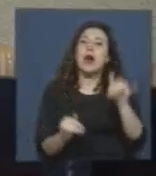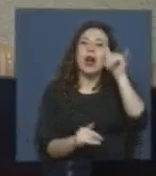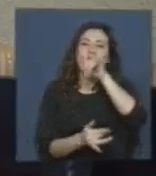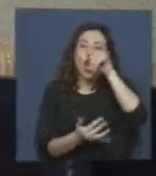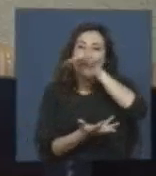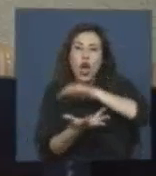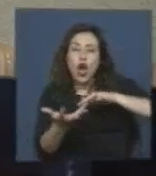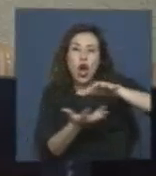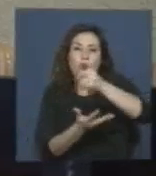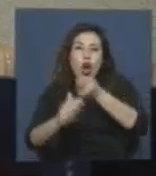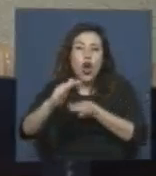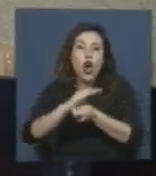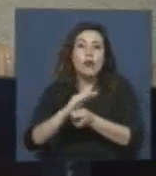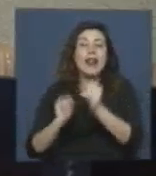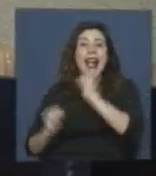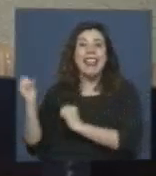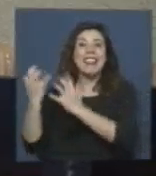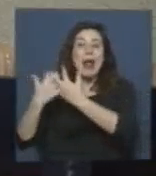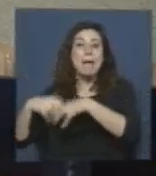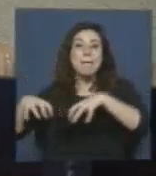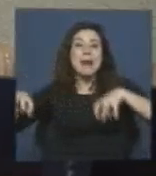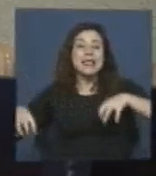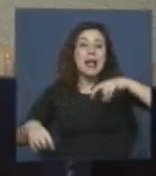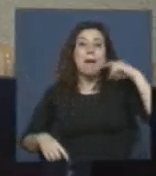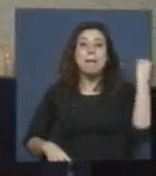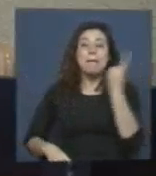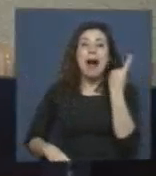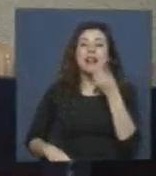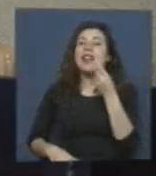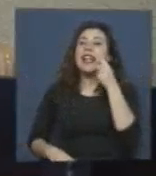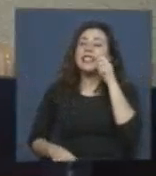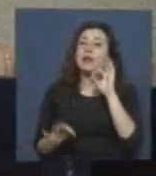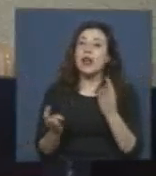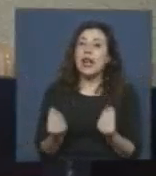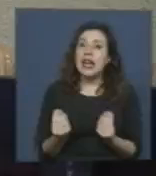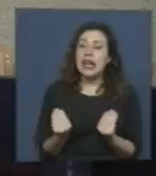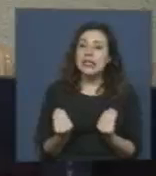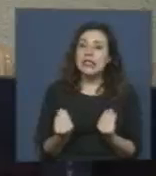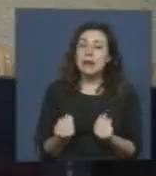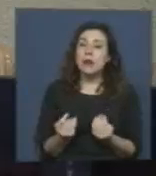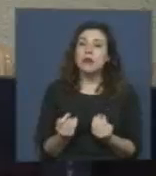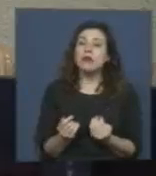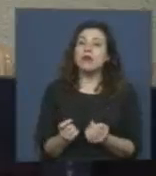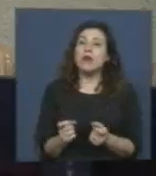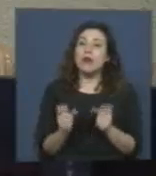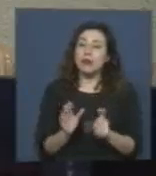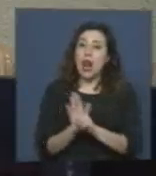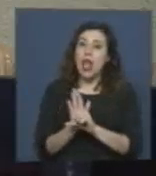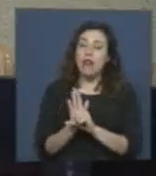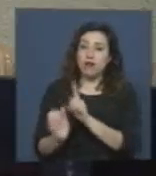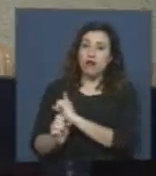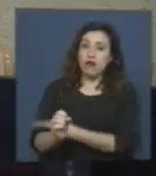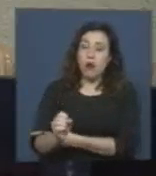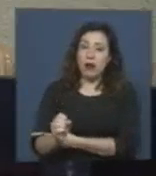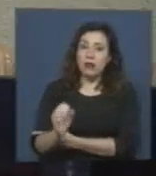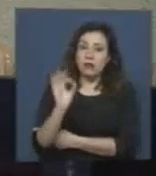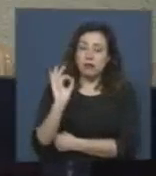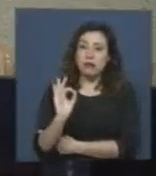entre particulares, lo que no hace más que reconocer la necesidad de una regulación fuerte y que